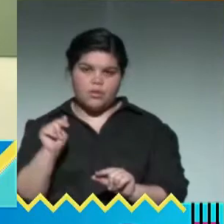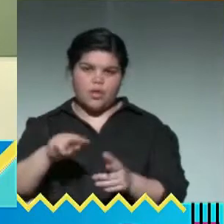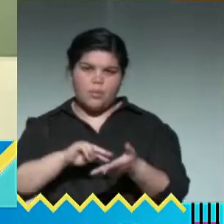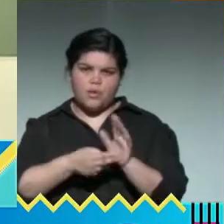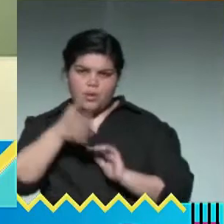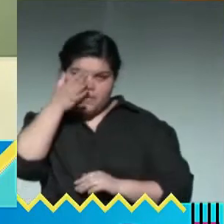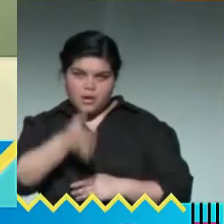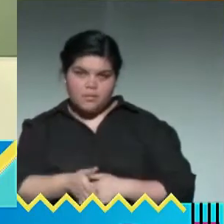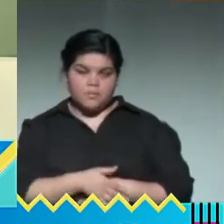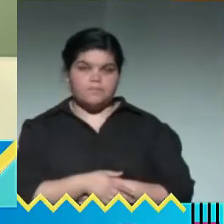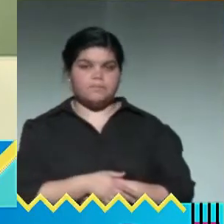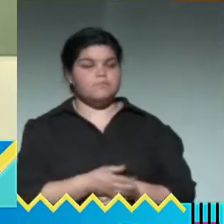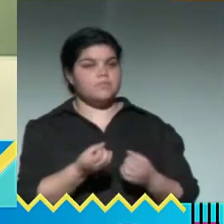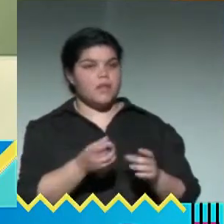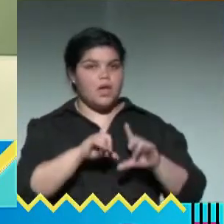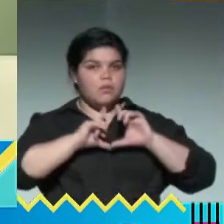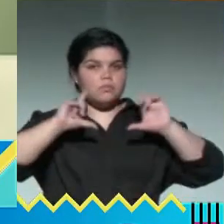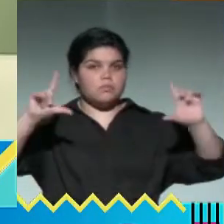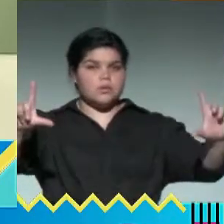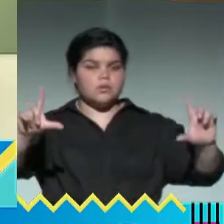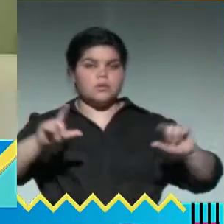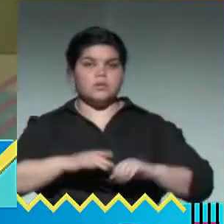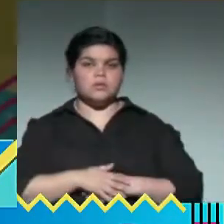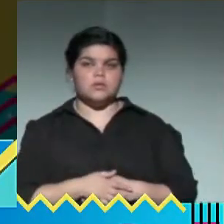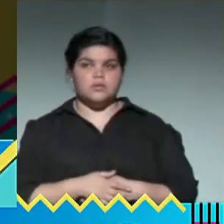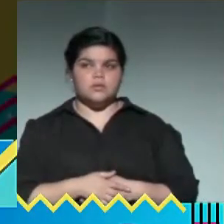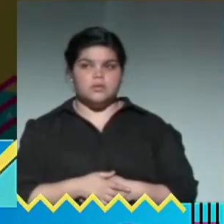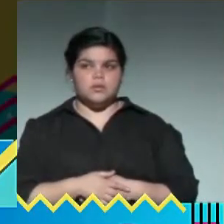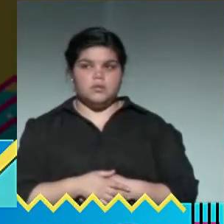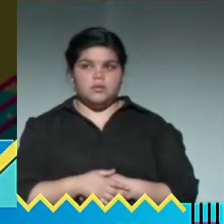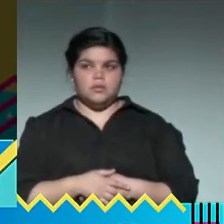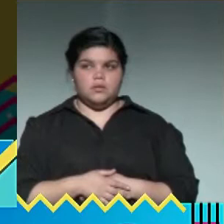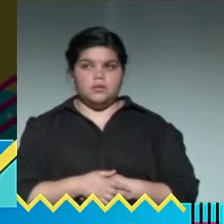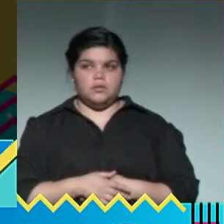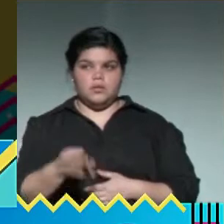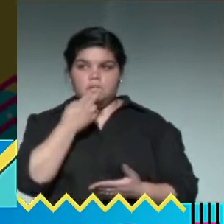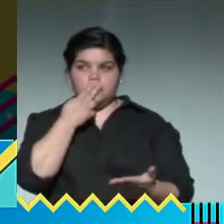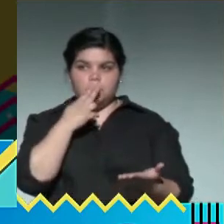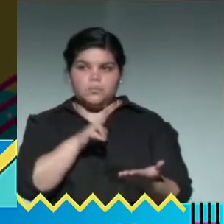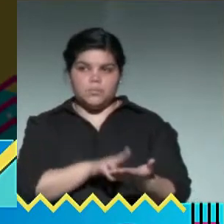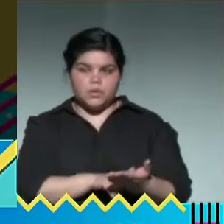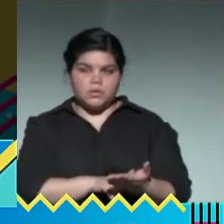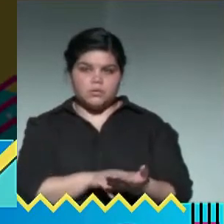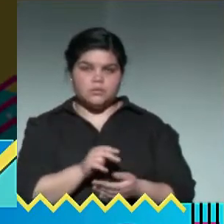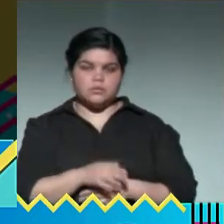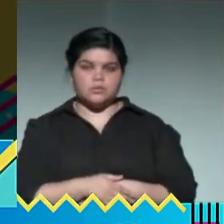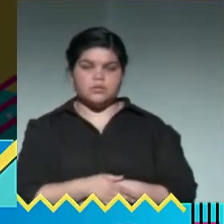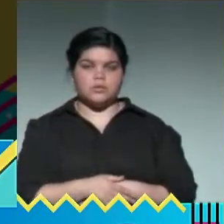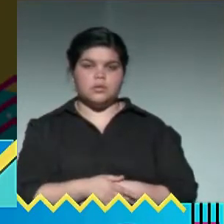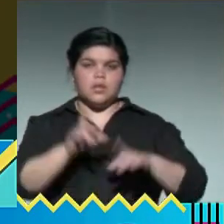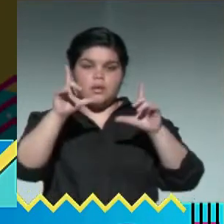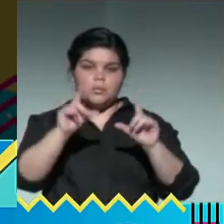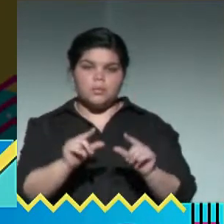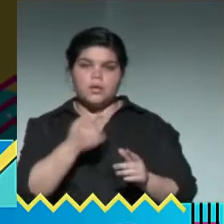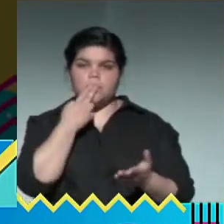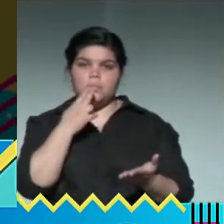si se pone en pantalla el tuit, pero tiene que ver entonces con los impuestos, reducir la presión tributaria,